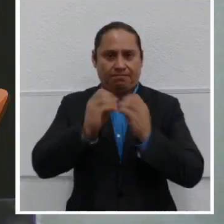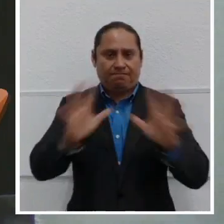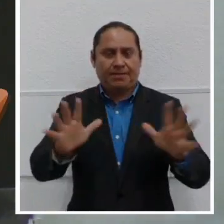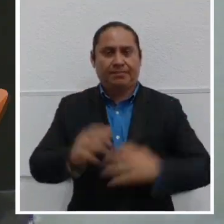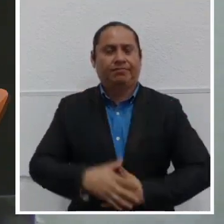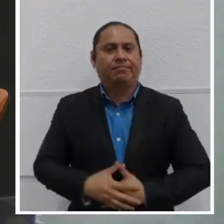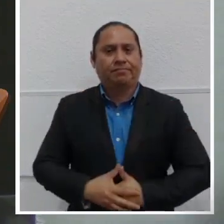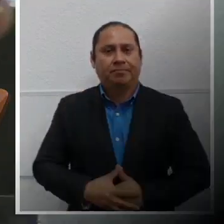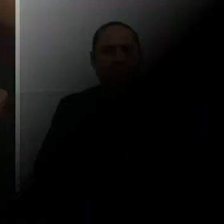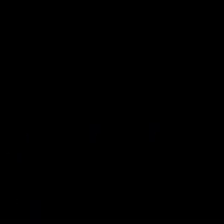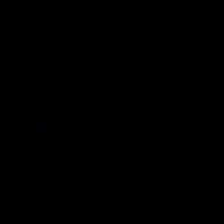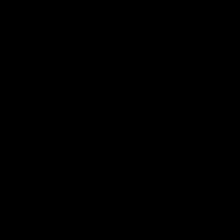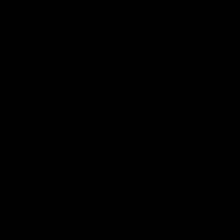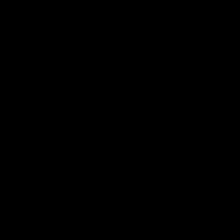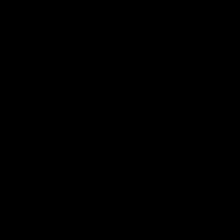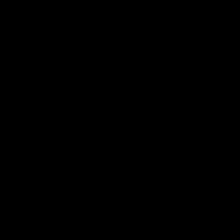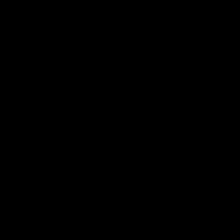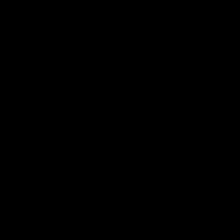bendiga